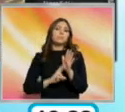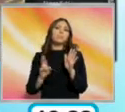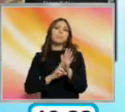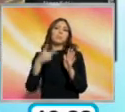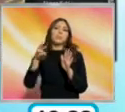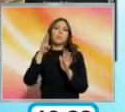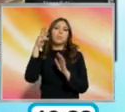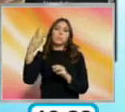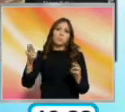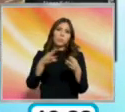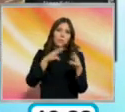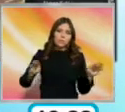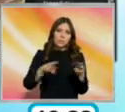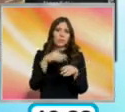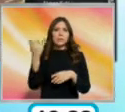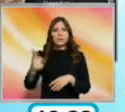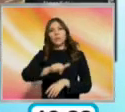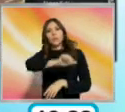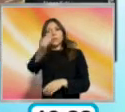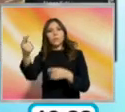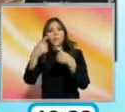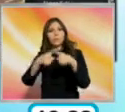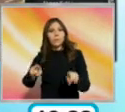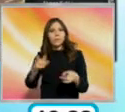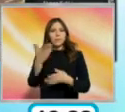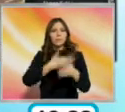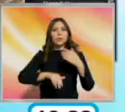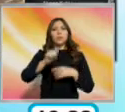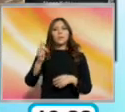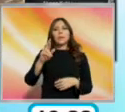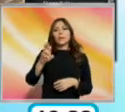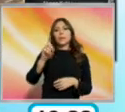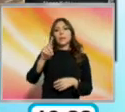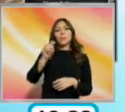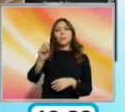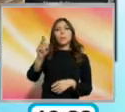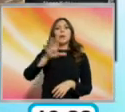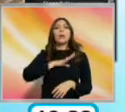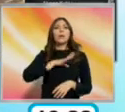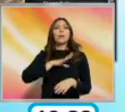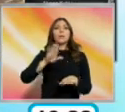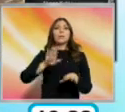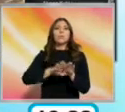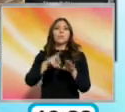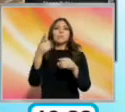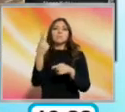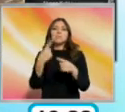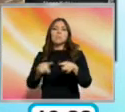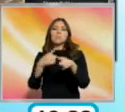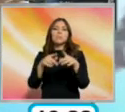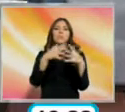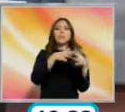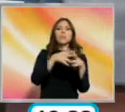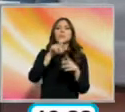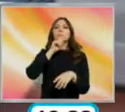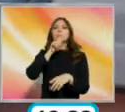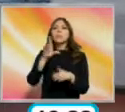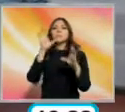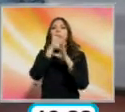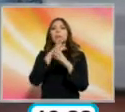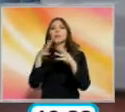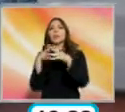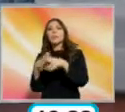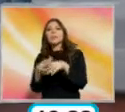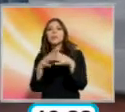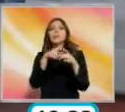ventaja, a Eso. diferencia de otros servicios de música. En el caso de RedTube te encuentras múltiples versiones de la misma canción. Mezcladas y que todo